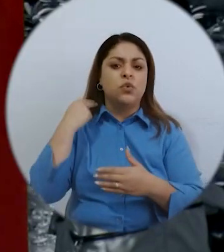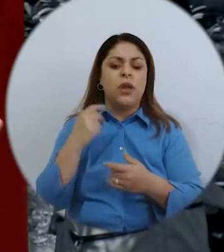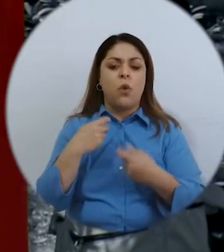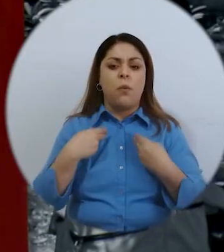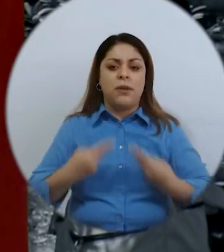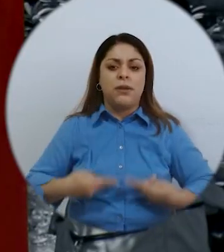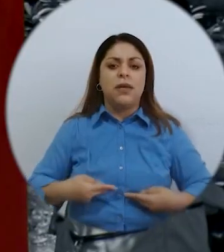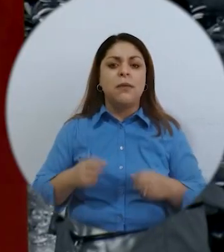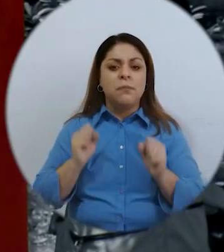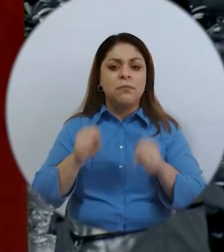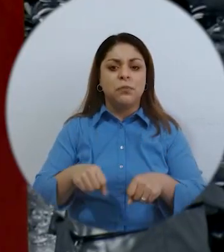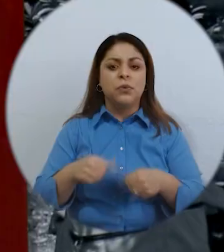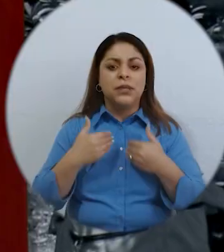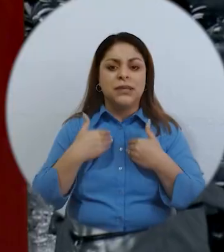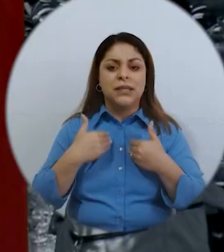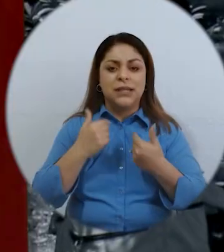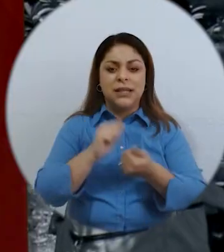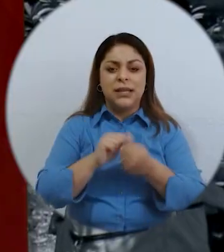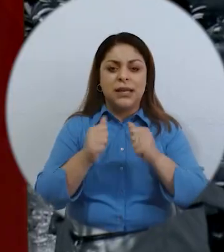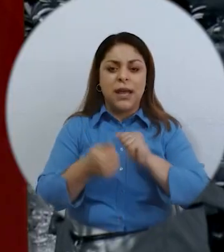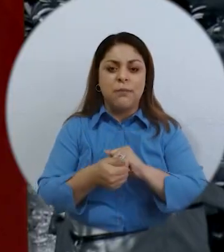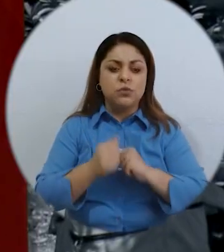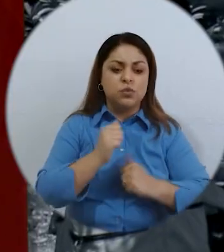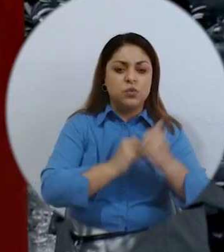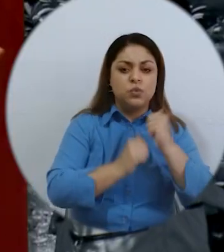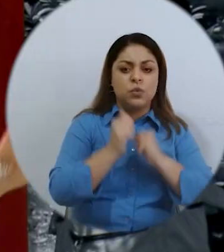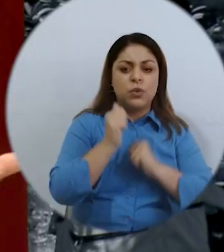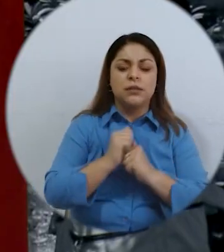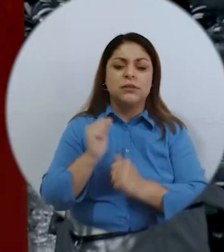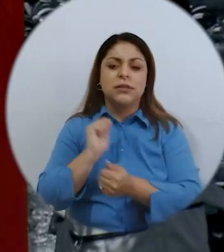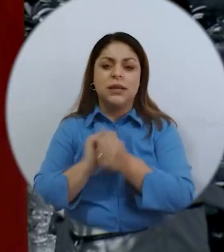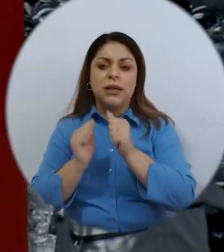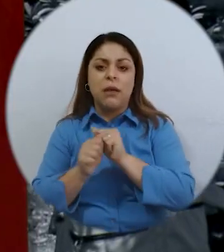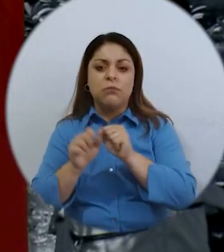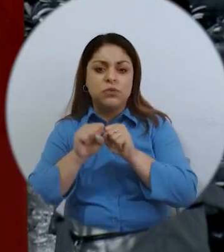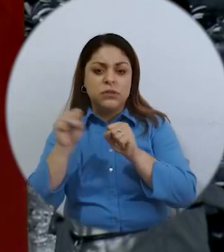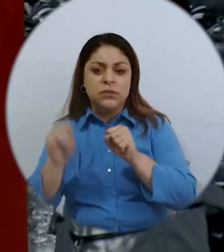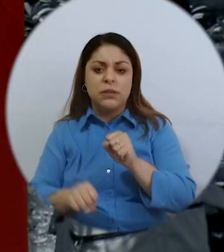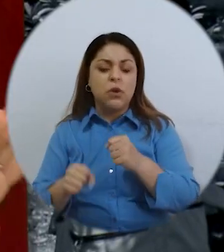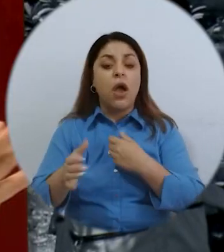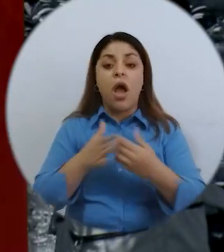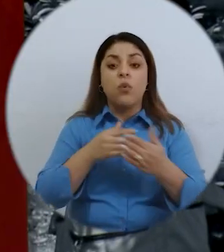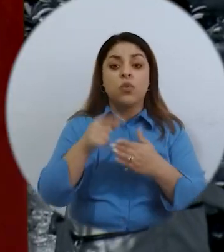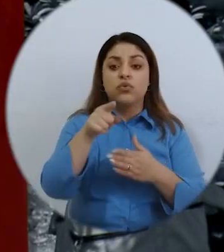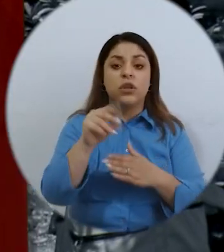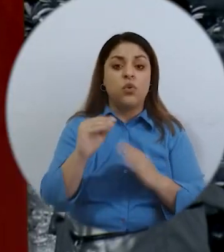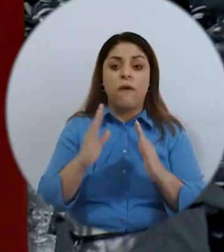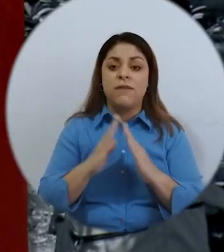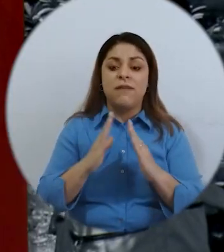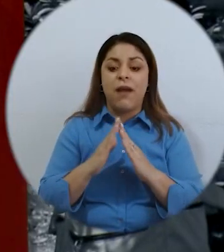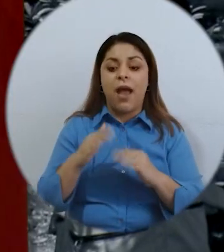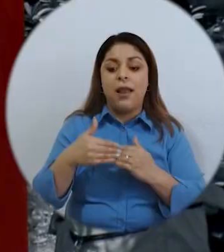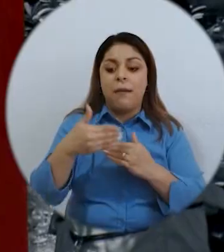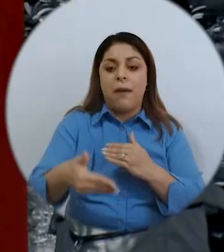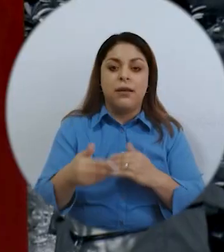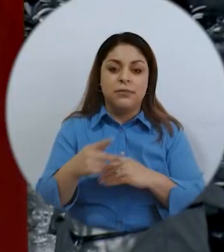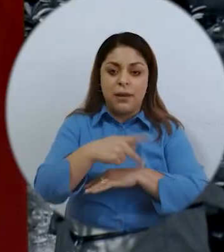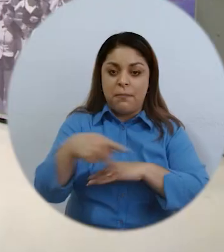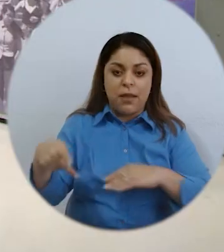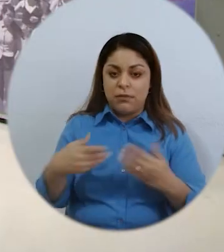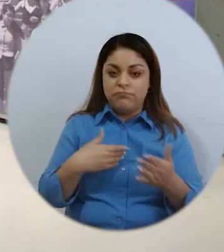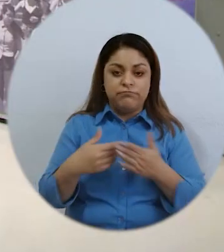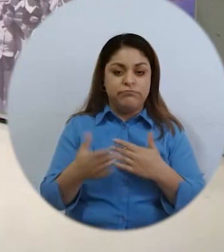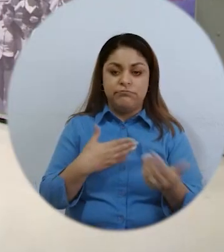a cambios sistémicos y a cambios estructurales en cómo vivimos cotidianamente, aunque no estemos a la par de la playa. Así